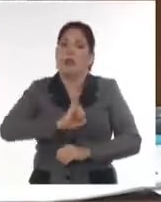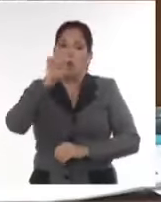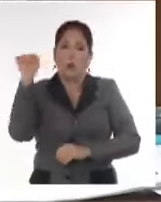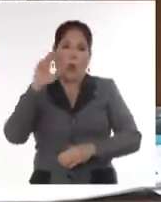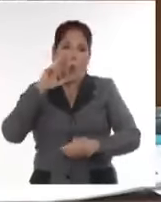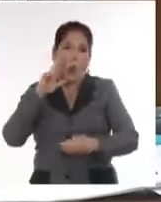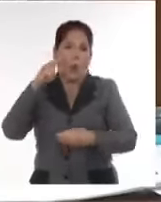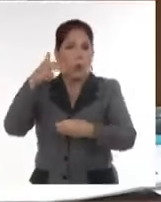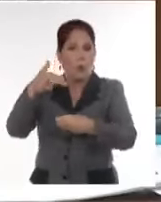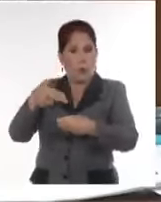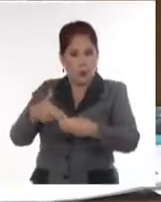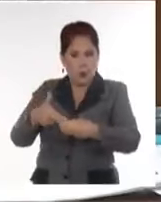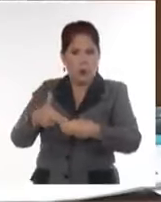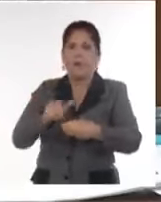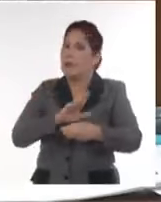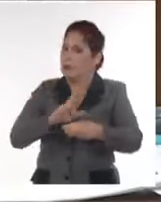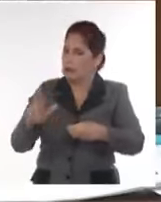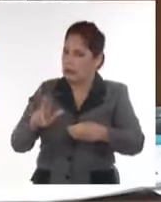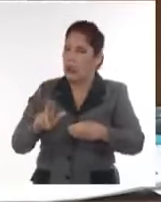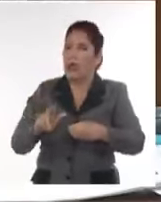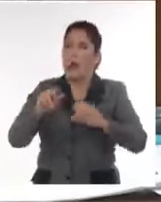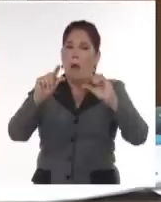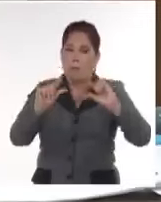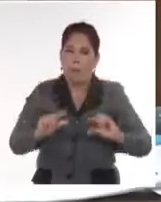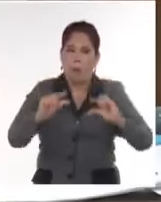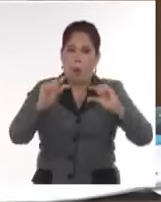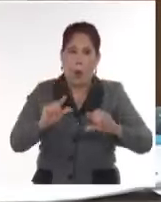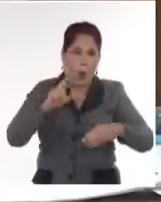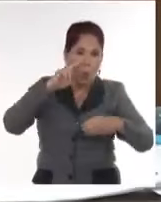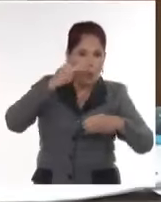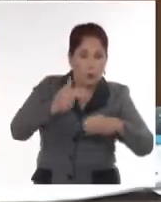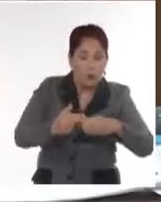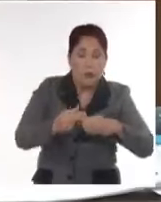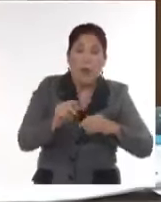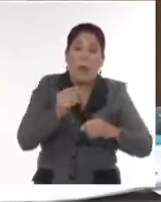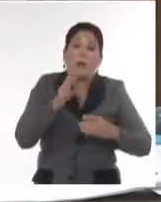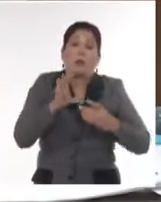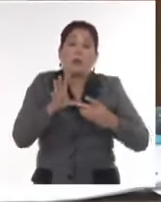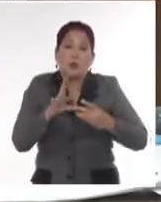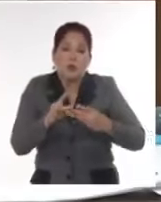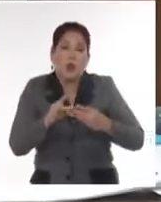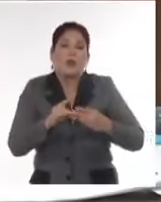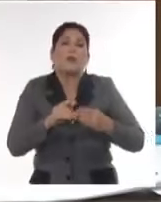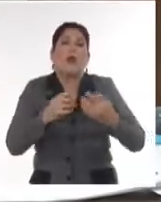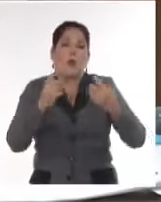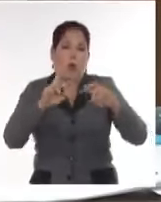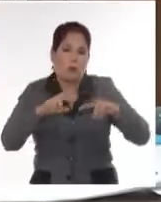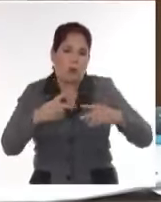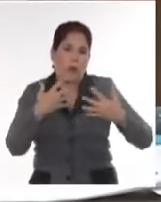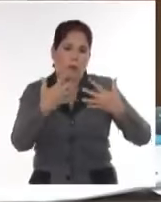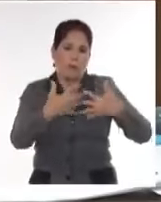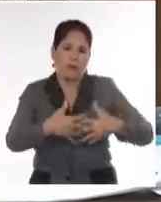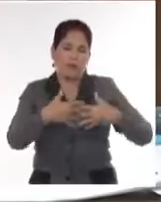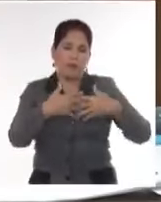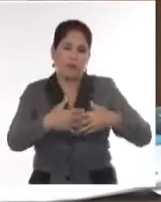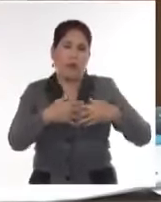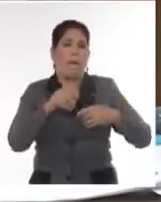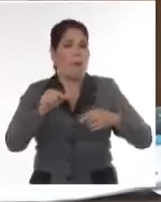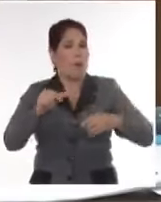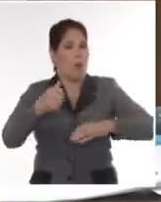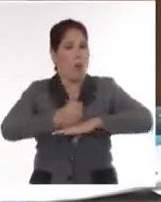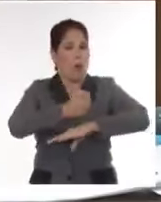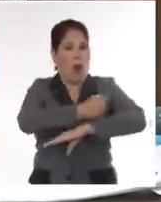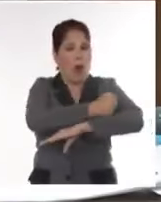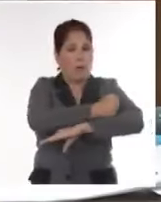con esa baja velocidad de carga de los combustibles, se lograron cargar una cantidad de combustible. No